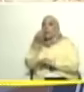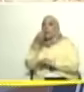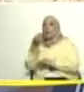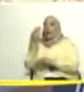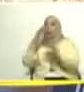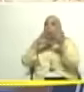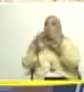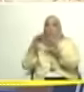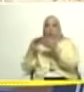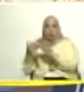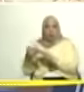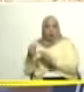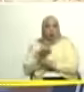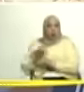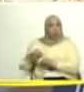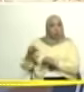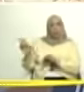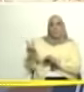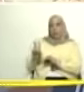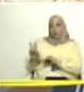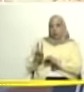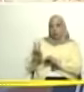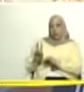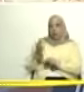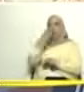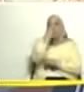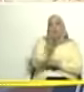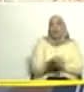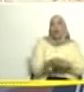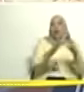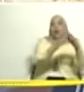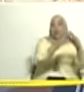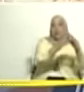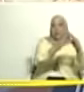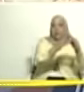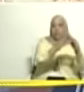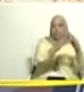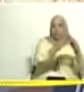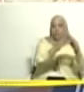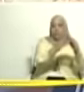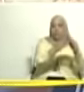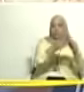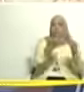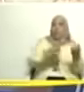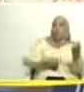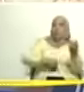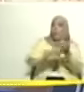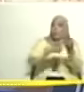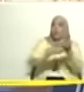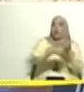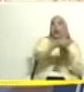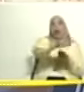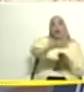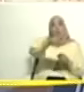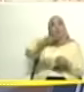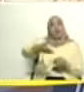hace en Venezuela, un mercado que se le lleva a la casa a la gente. Y es un respaldo fuerte para la